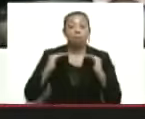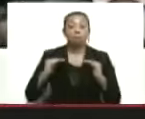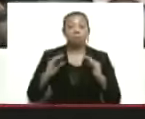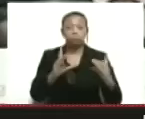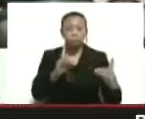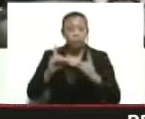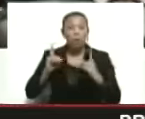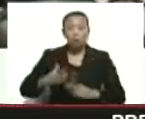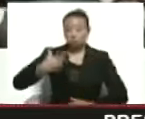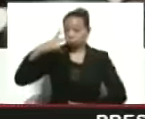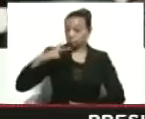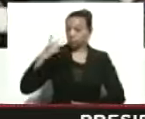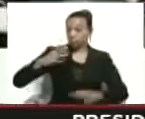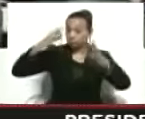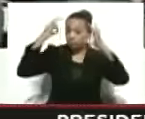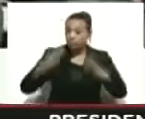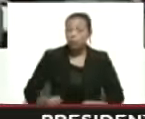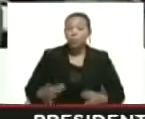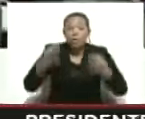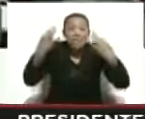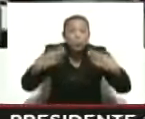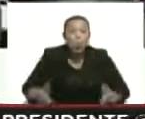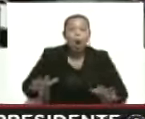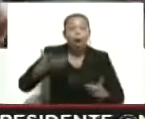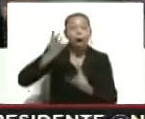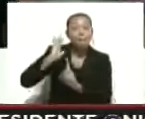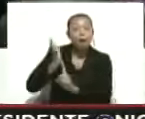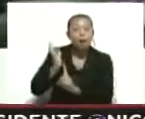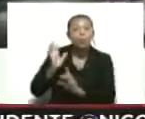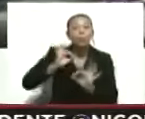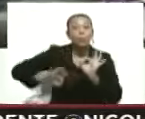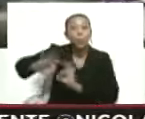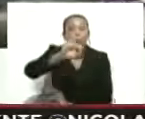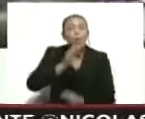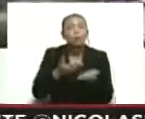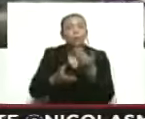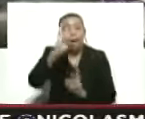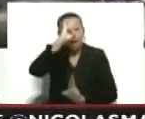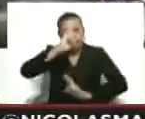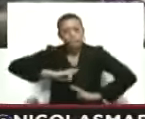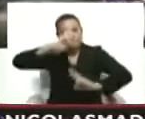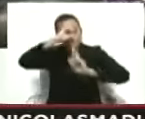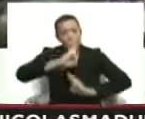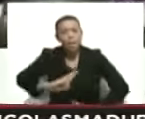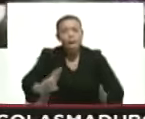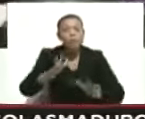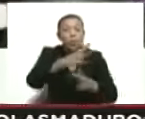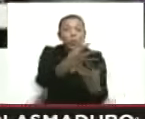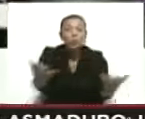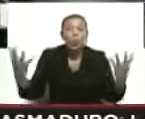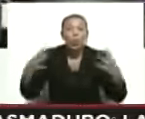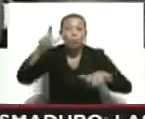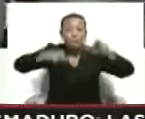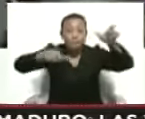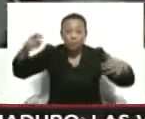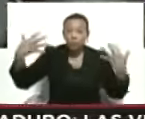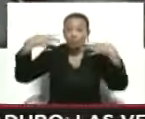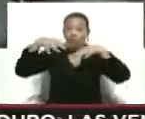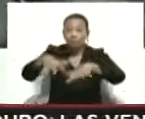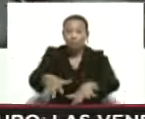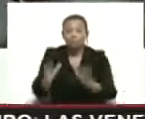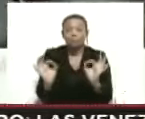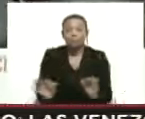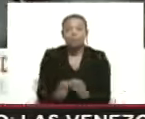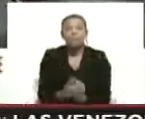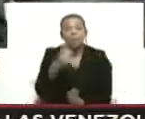que hemos dado y las confrontaciones que son naturales del medio parlamentario, ha prevalecido el respeto entre todos los diputados de esta Cámara.